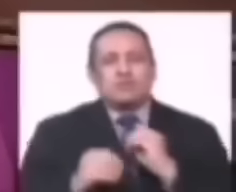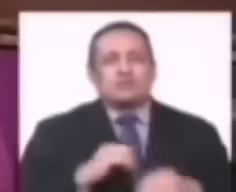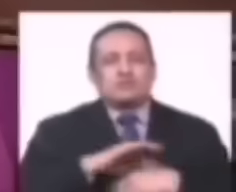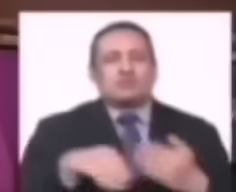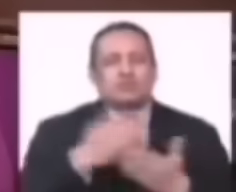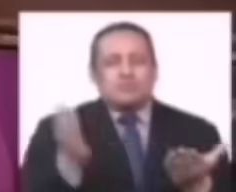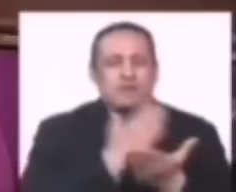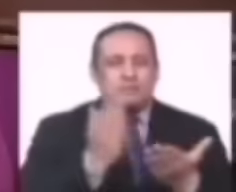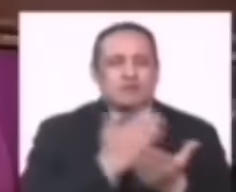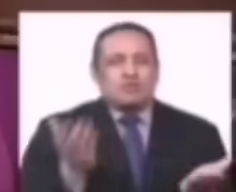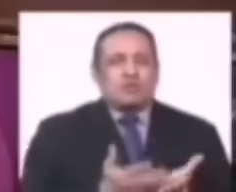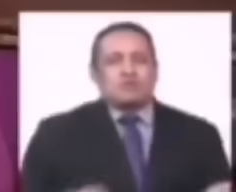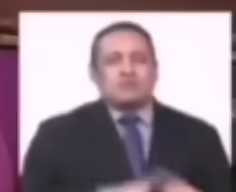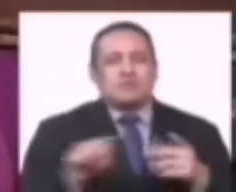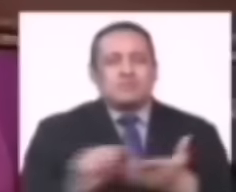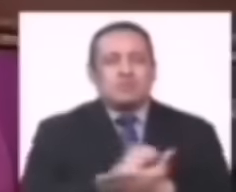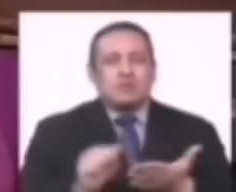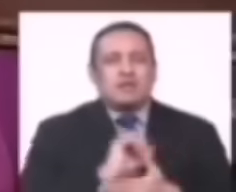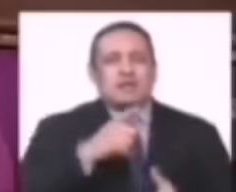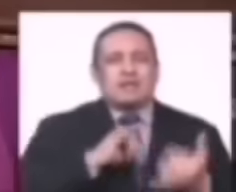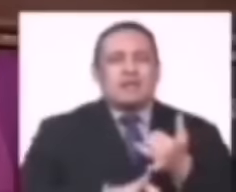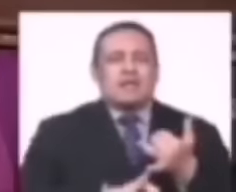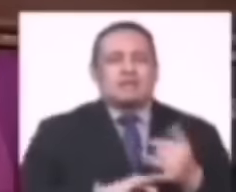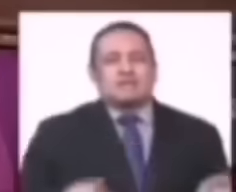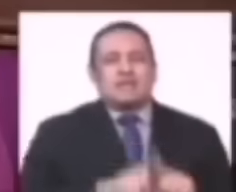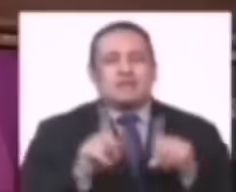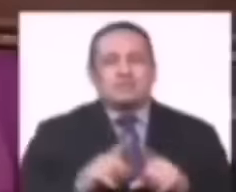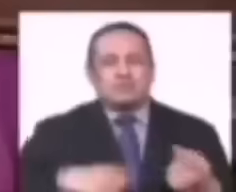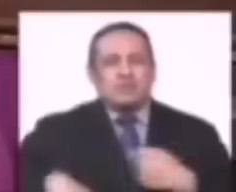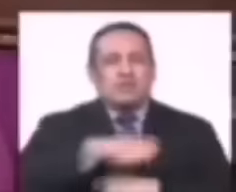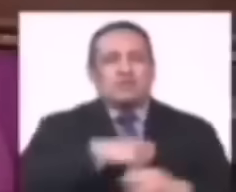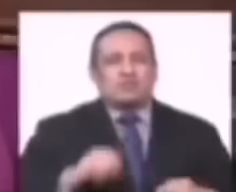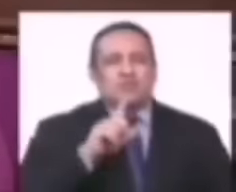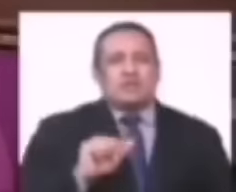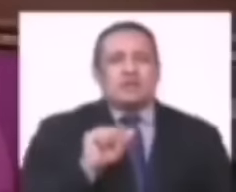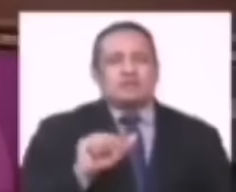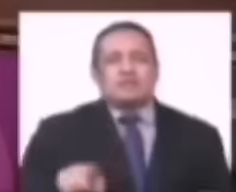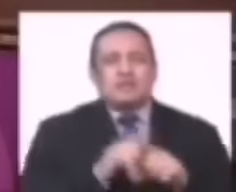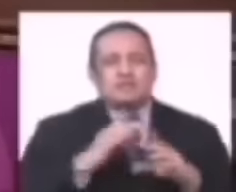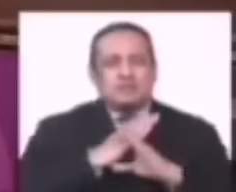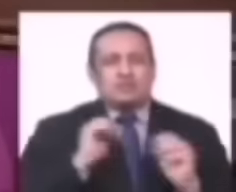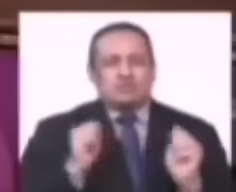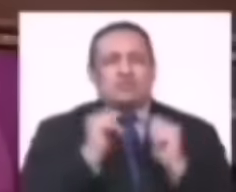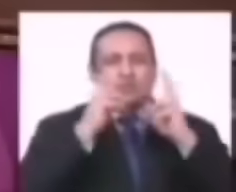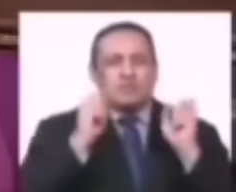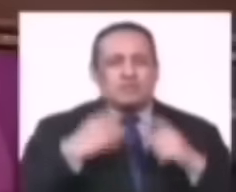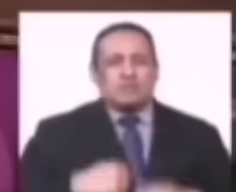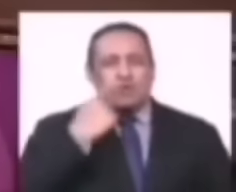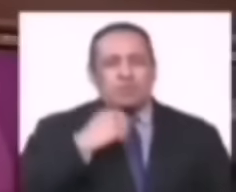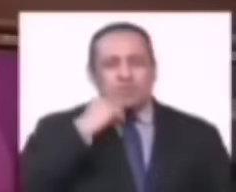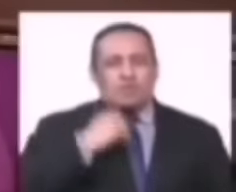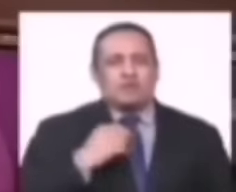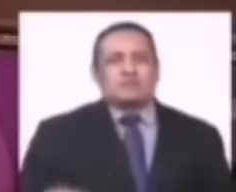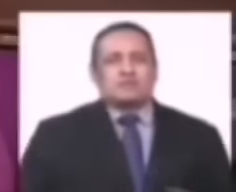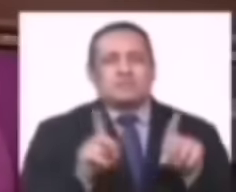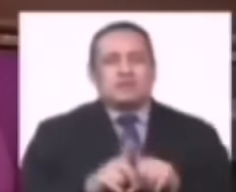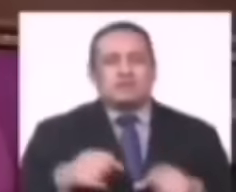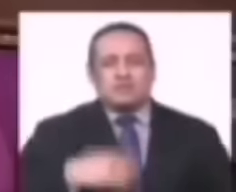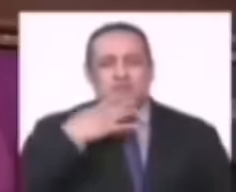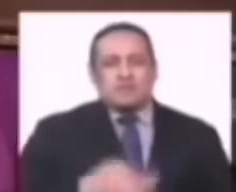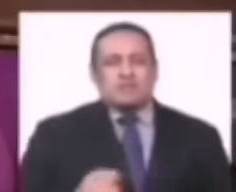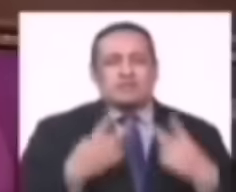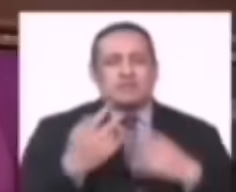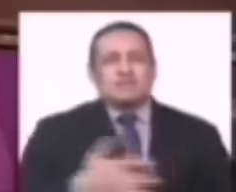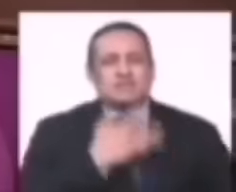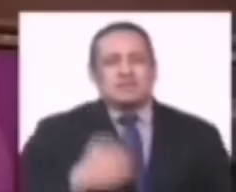textos escolares para borrar la palabra la. Esto es un lobby contra la letra A, yo creo, ¿no? Más que ser un tema de género o no de género. Yo la verdad siento